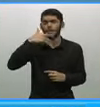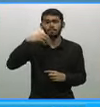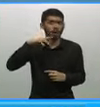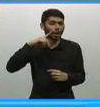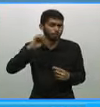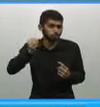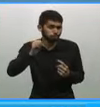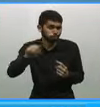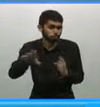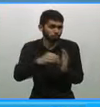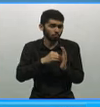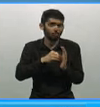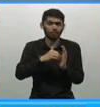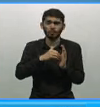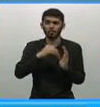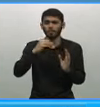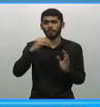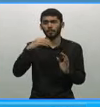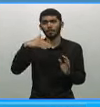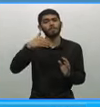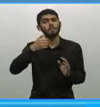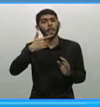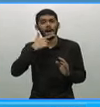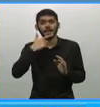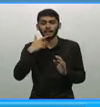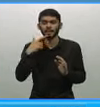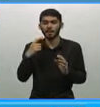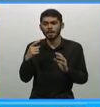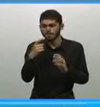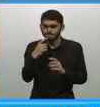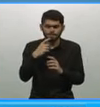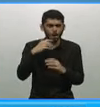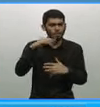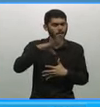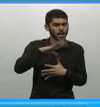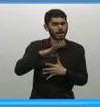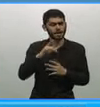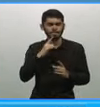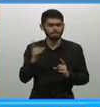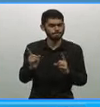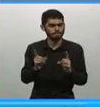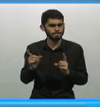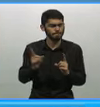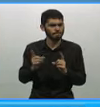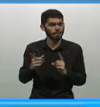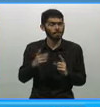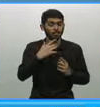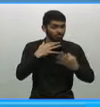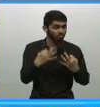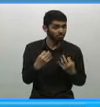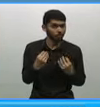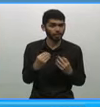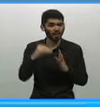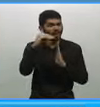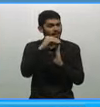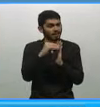Manuel, hasta último momento estuvo peleando un lugar para ir a la Copa América. La realidad era, a la hora de la definición de la